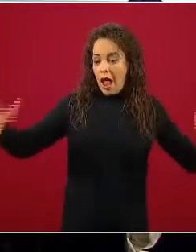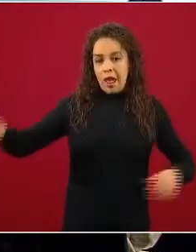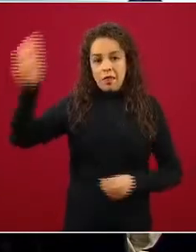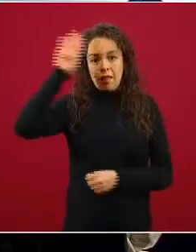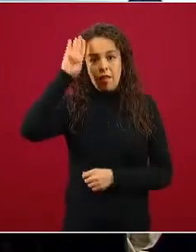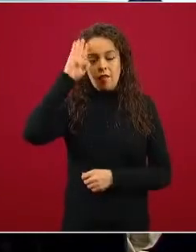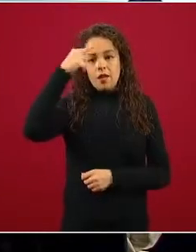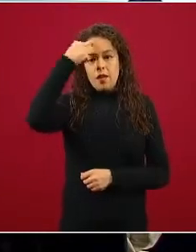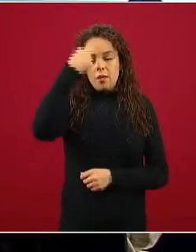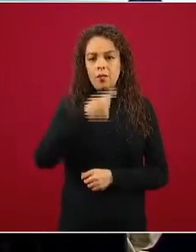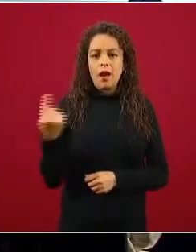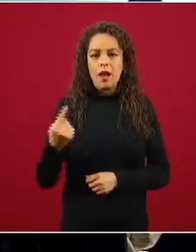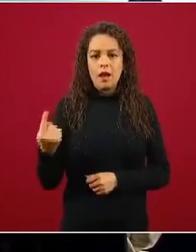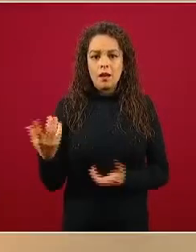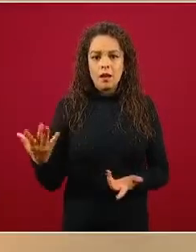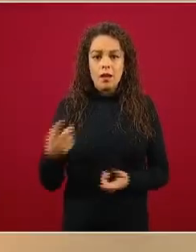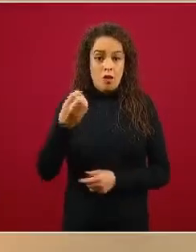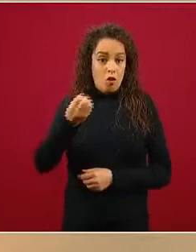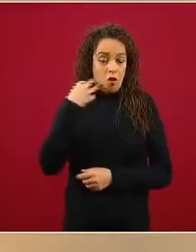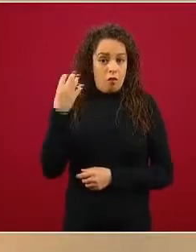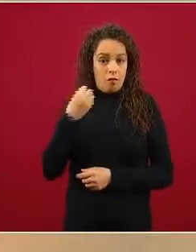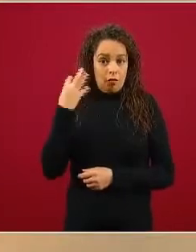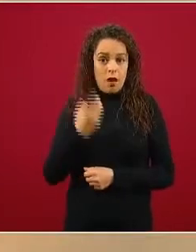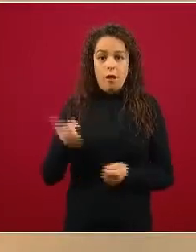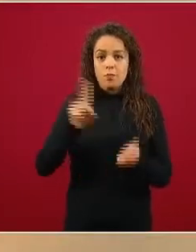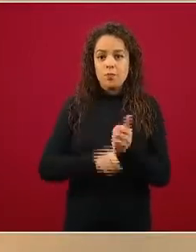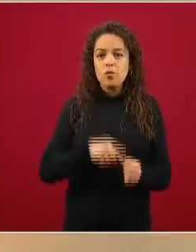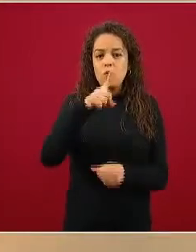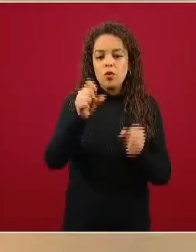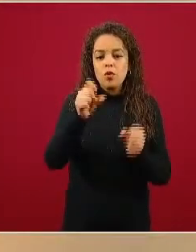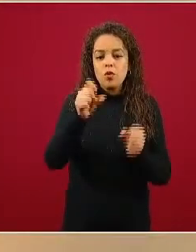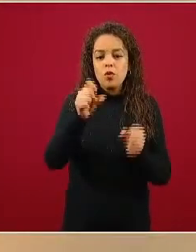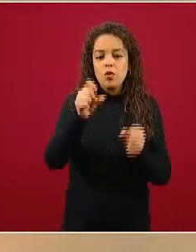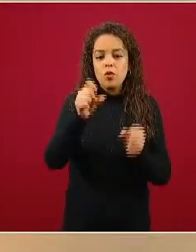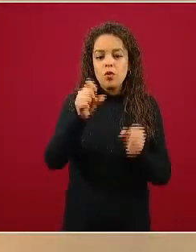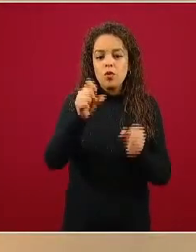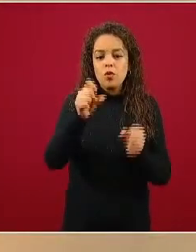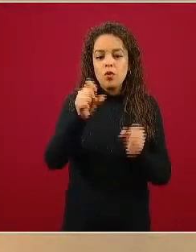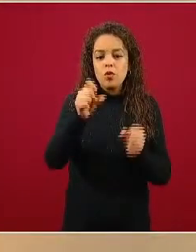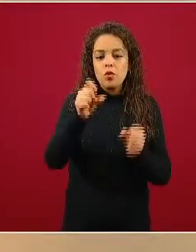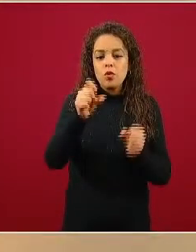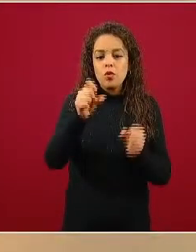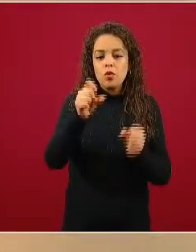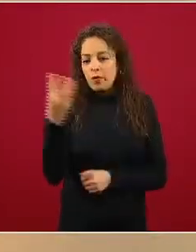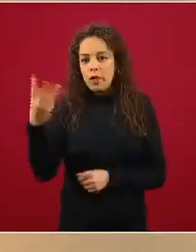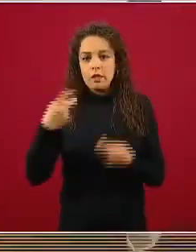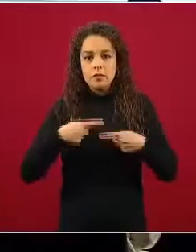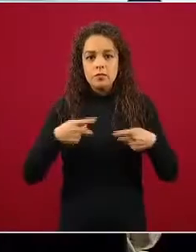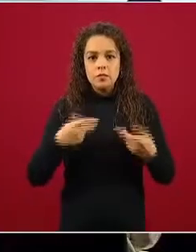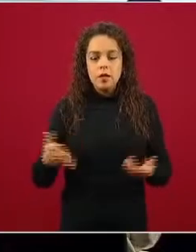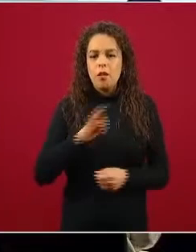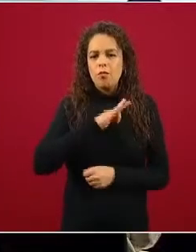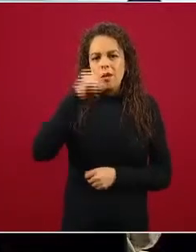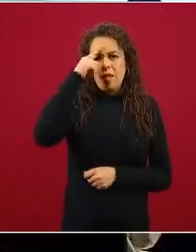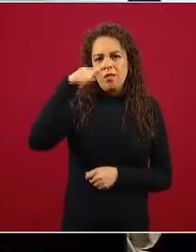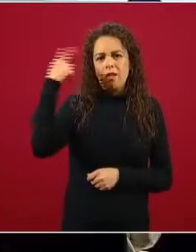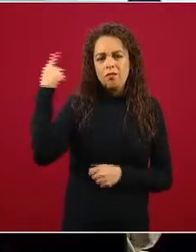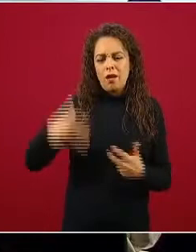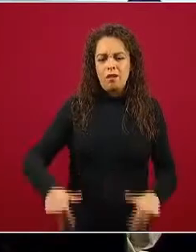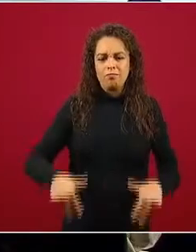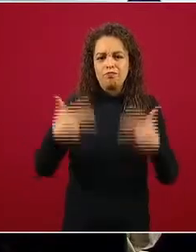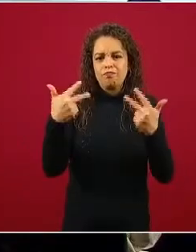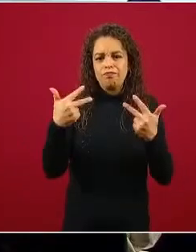conferencias en donde quizá una sala de juntas, por ejemplo, en este caso de 12 personas, se puede hacer fácilmente a